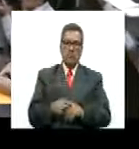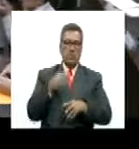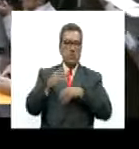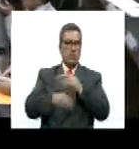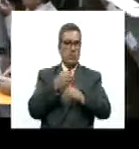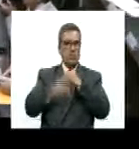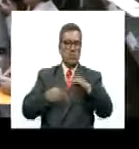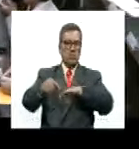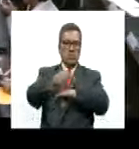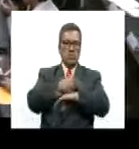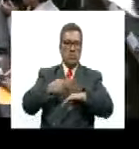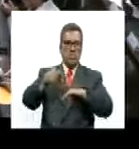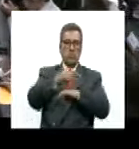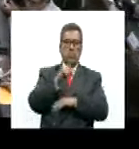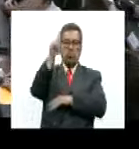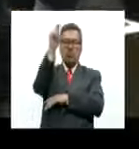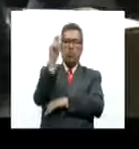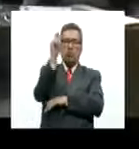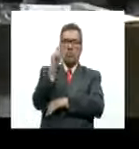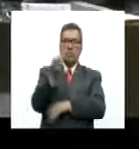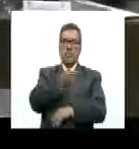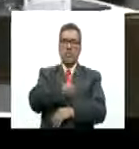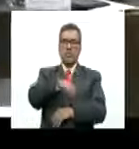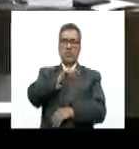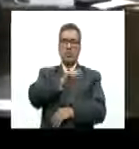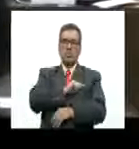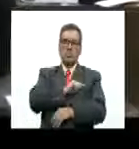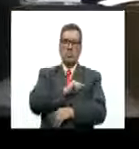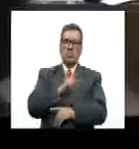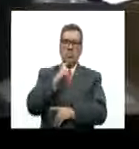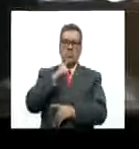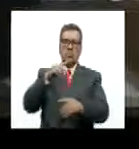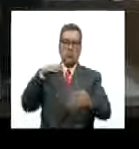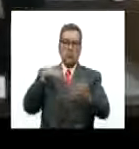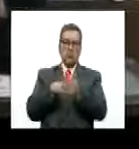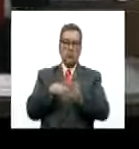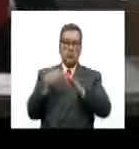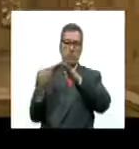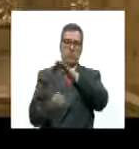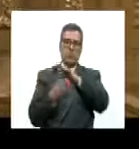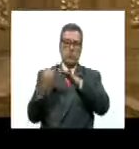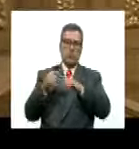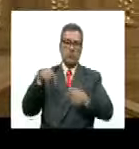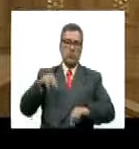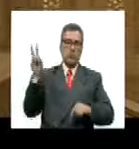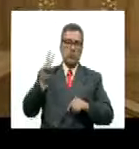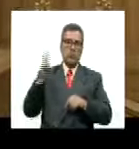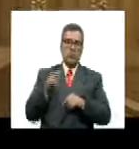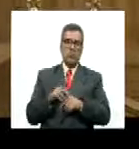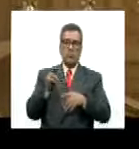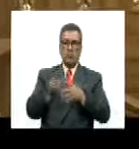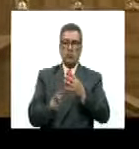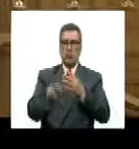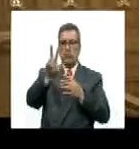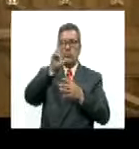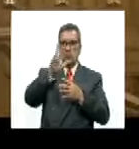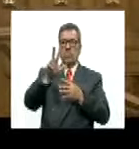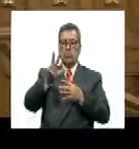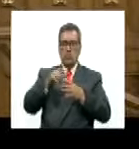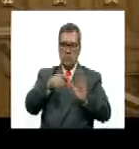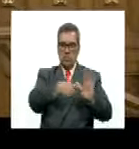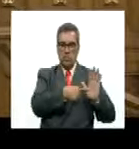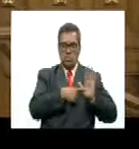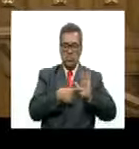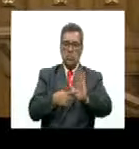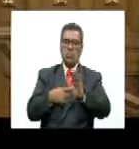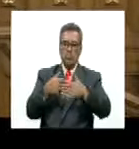por el Congreso de los Diputados de España en contra de la institucionalidad venezolana. Tercero, publicar